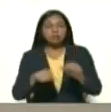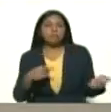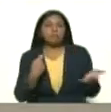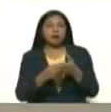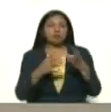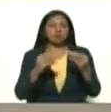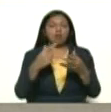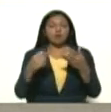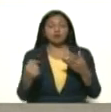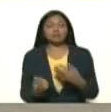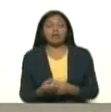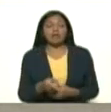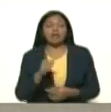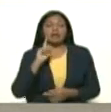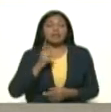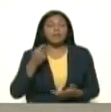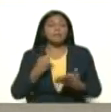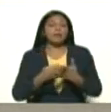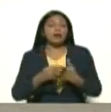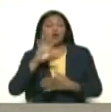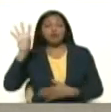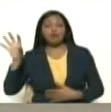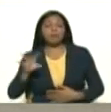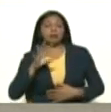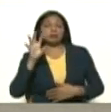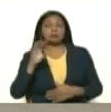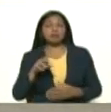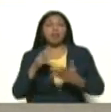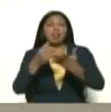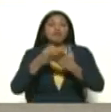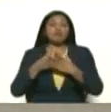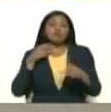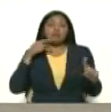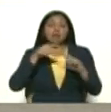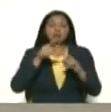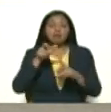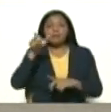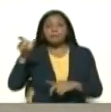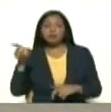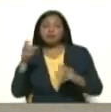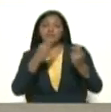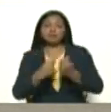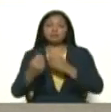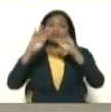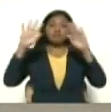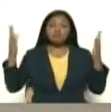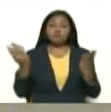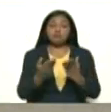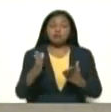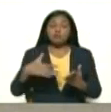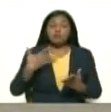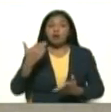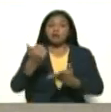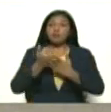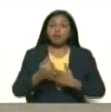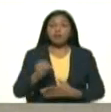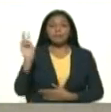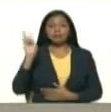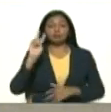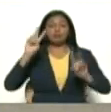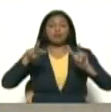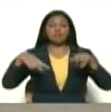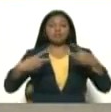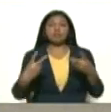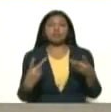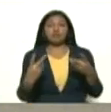sur y recibir la ayuda directa de los organismos financieros mundiales. Venezuela ha ratificado